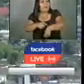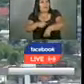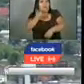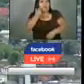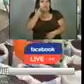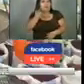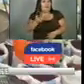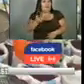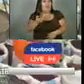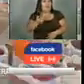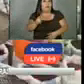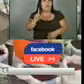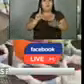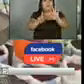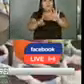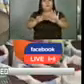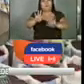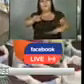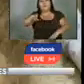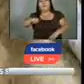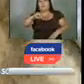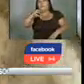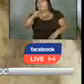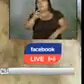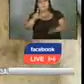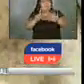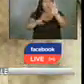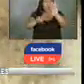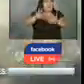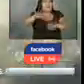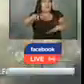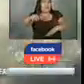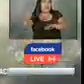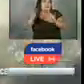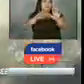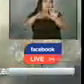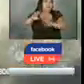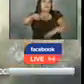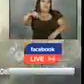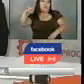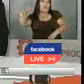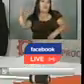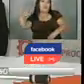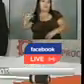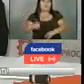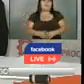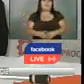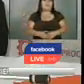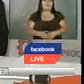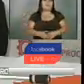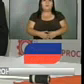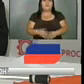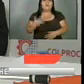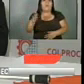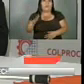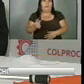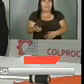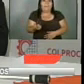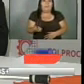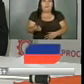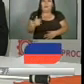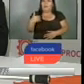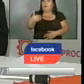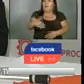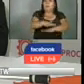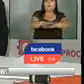solamente de 169 millones o 170 millones. Cuando ya estamos casi finalizando el